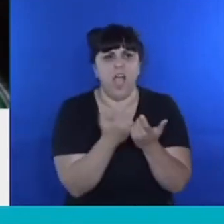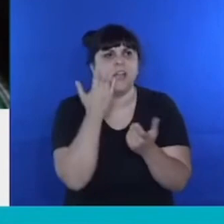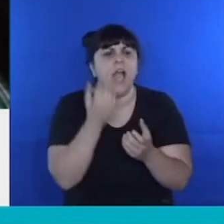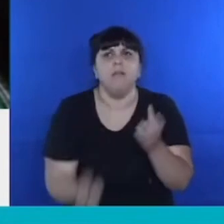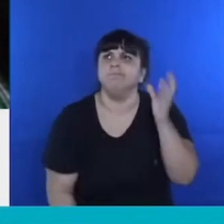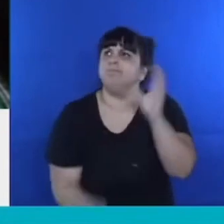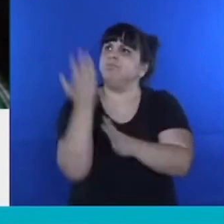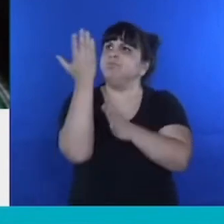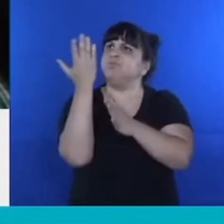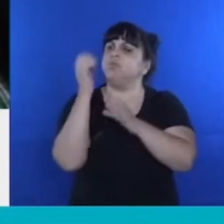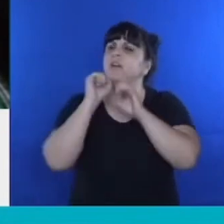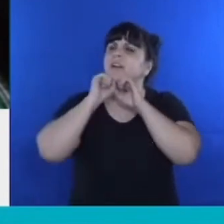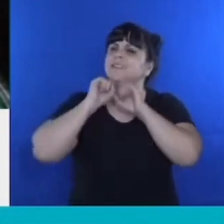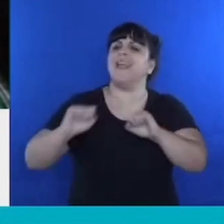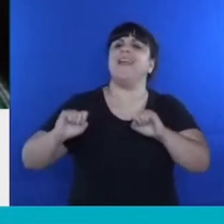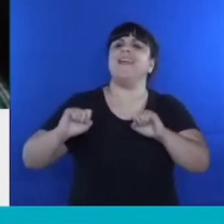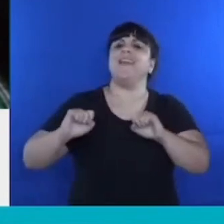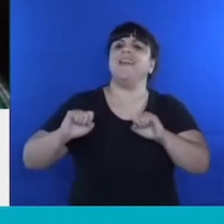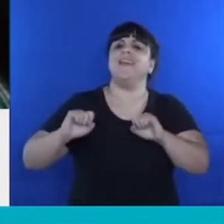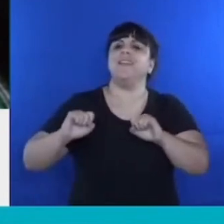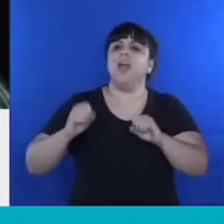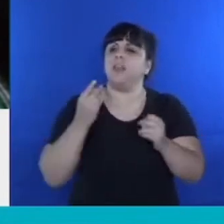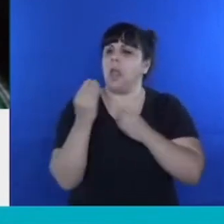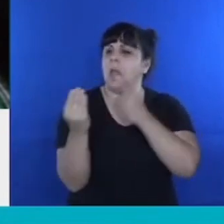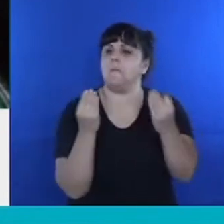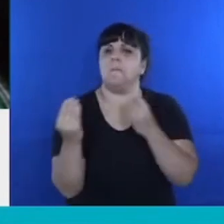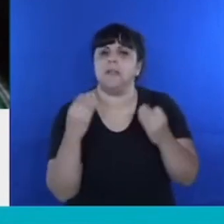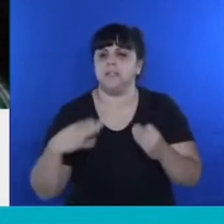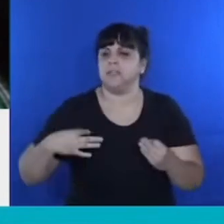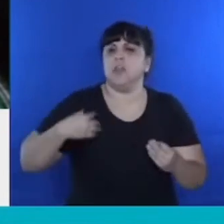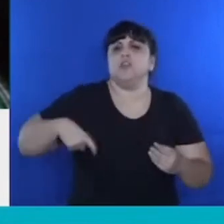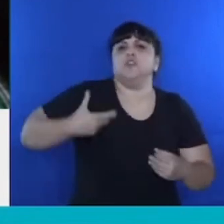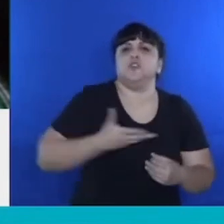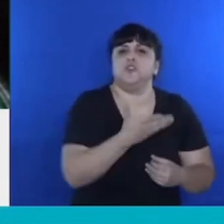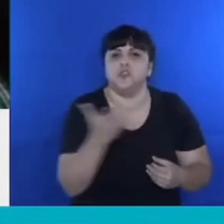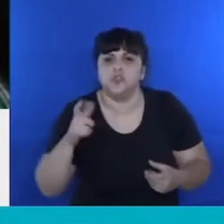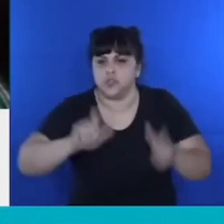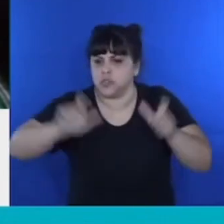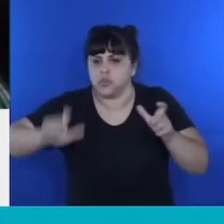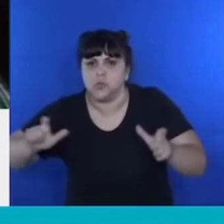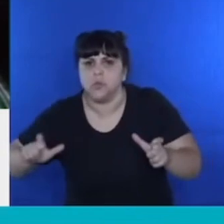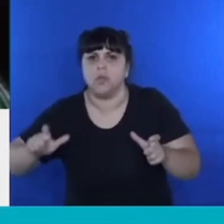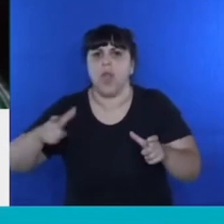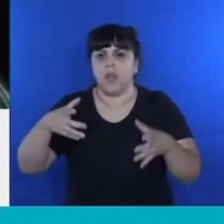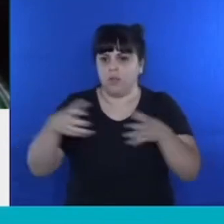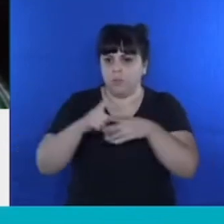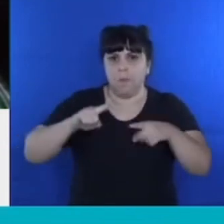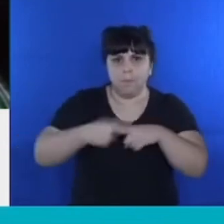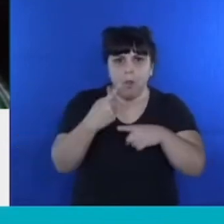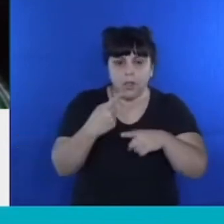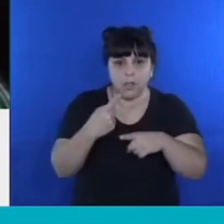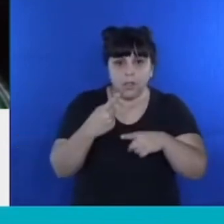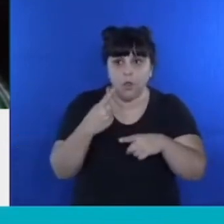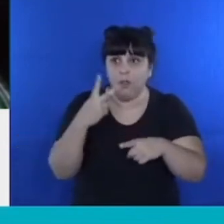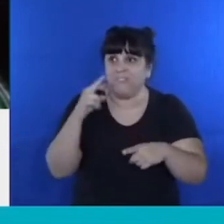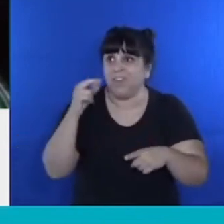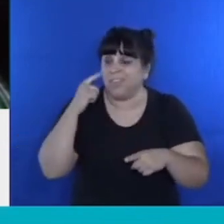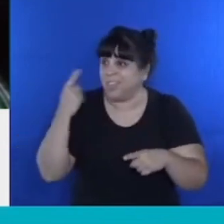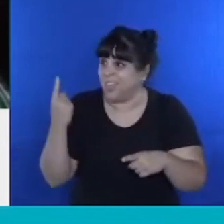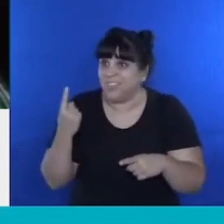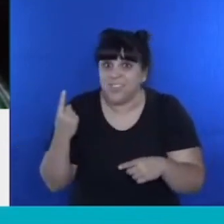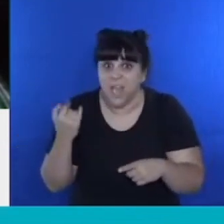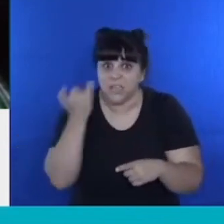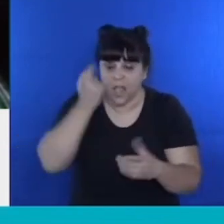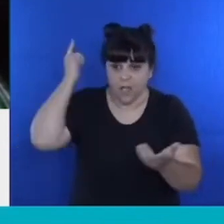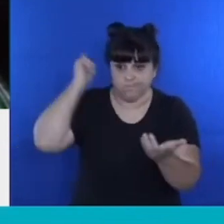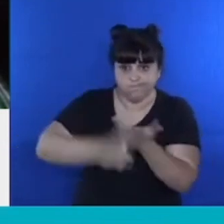que le hayan creado la Secretaría de Participación Ciudadana al bloque que en 20 días